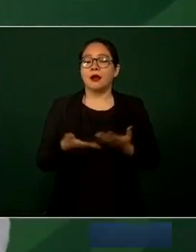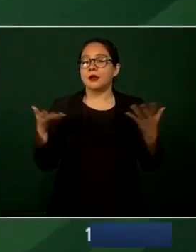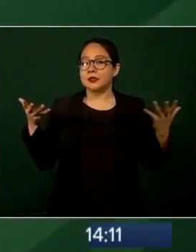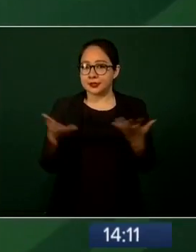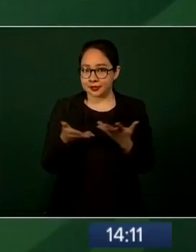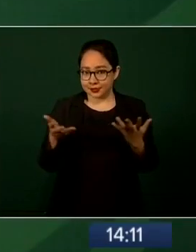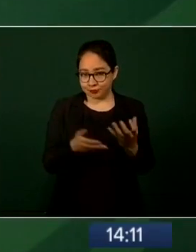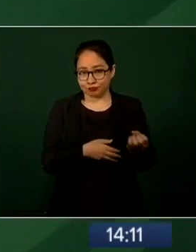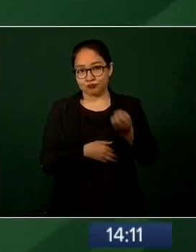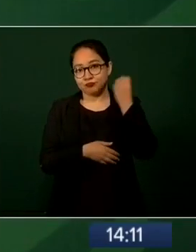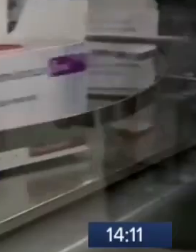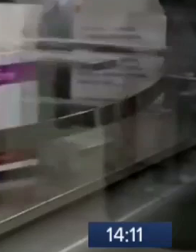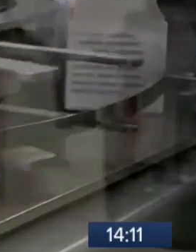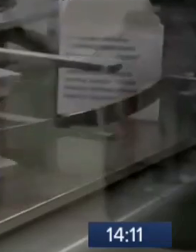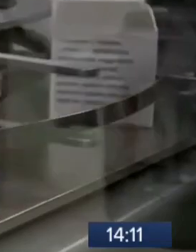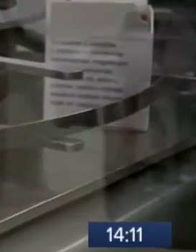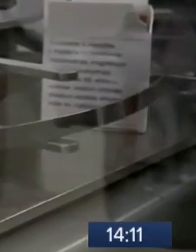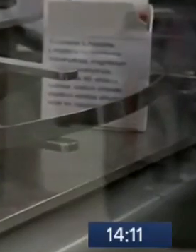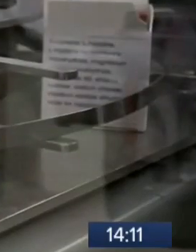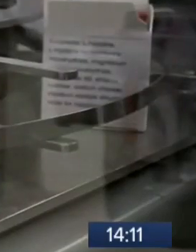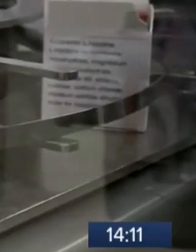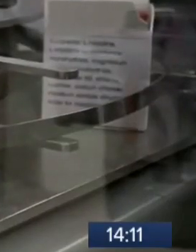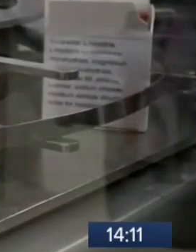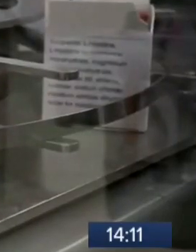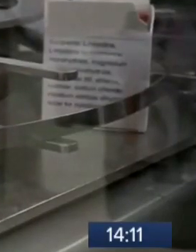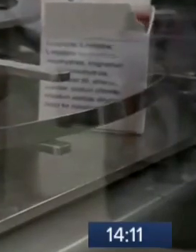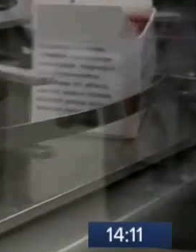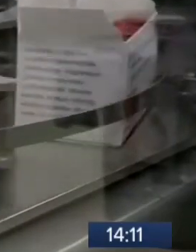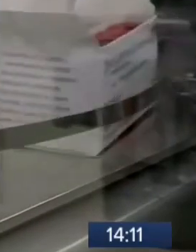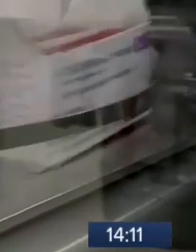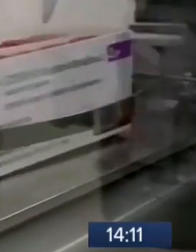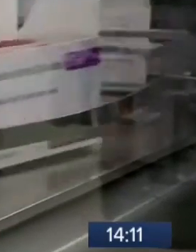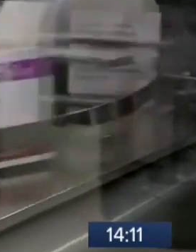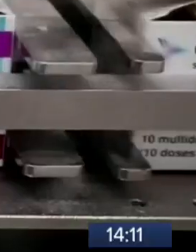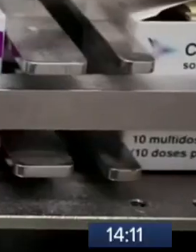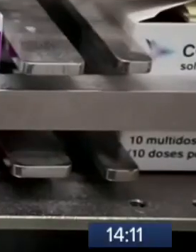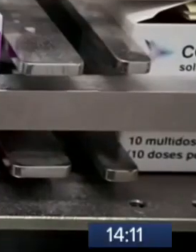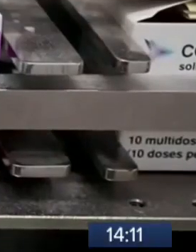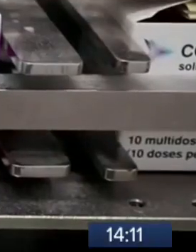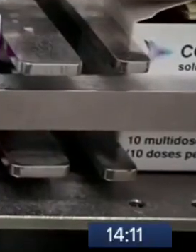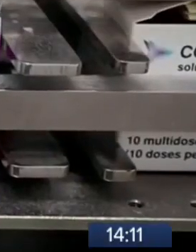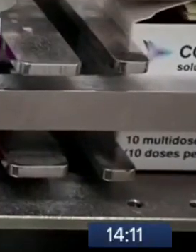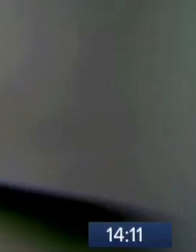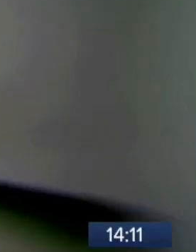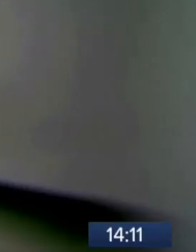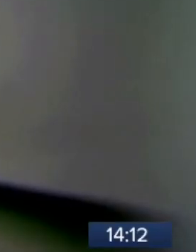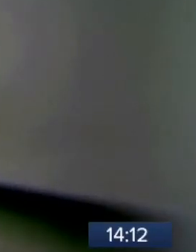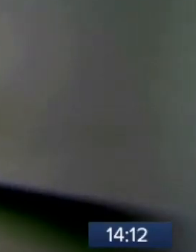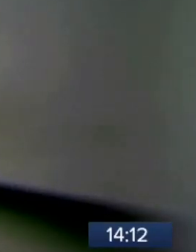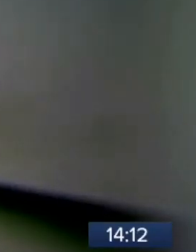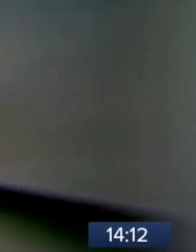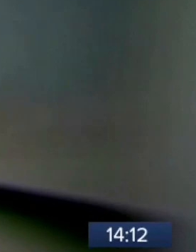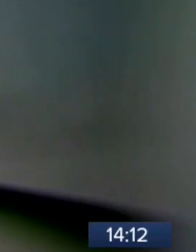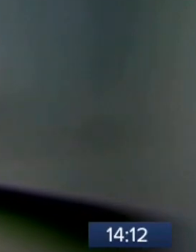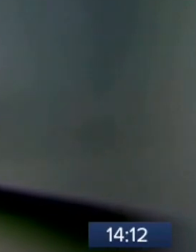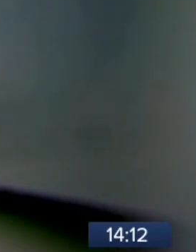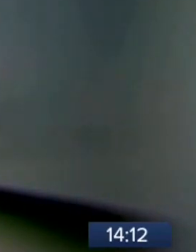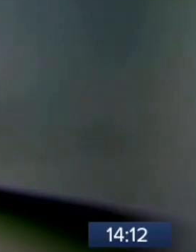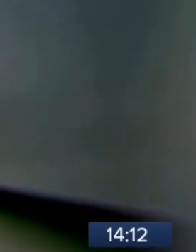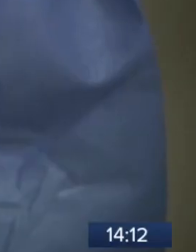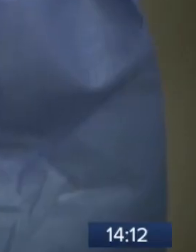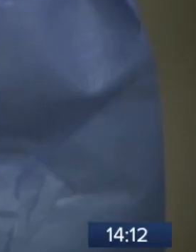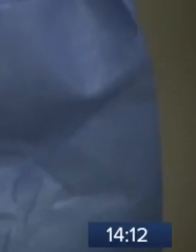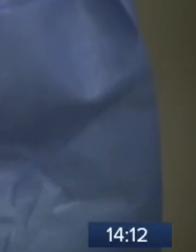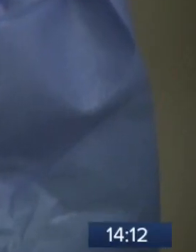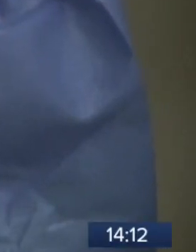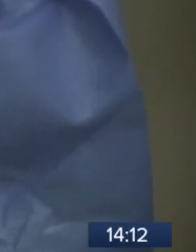haya aceptado compartir vacunas con México. Señaló que el acuerdo se logró tras las dos llamadas telefónicas que tuvo con el mandatario.